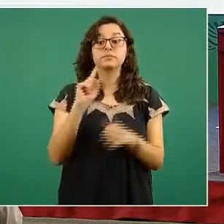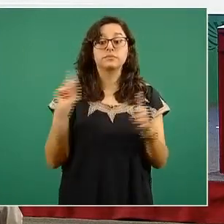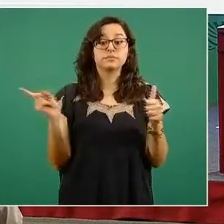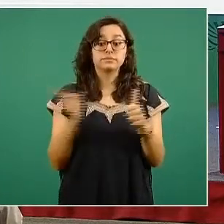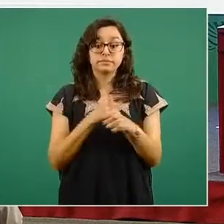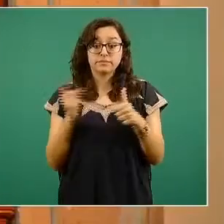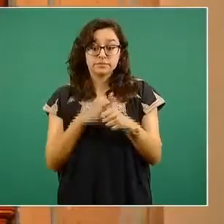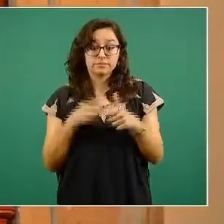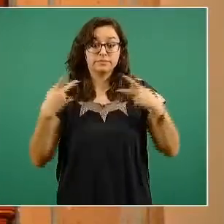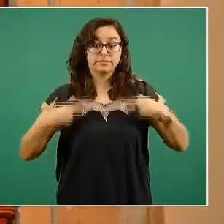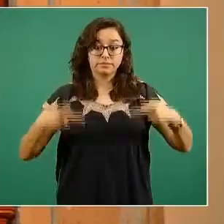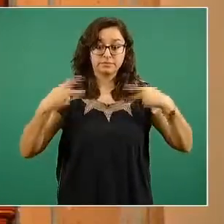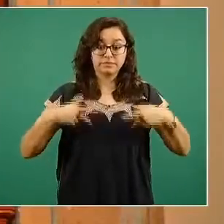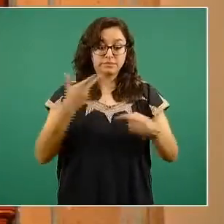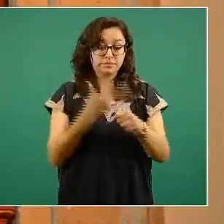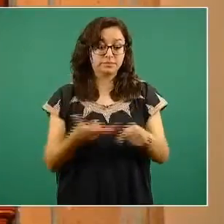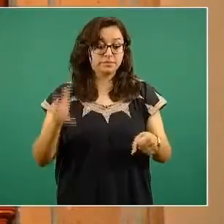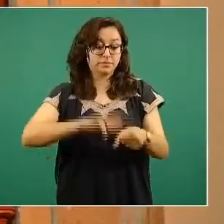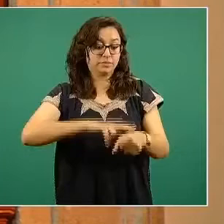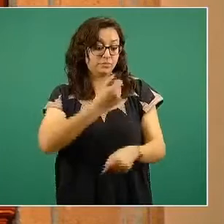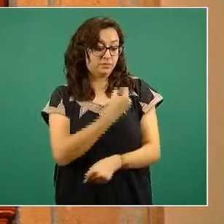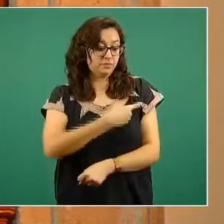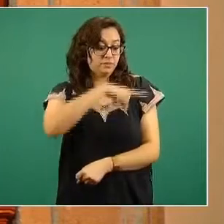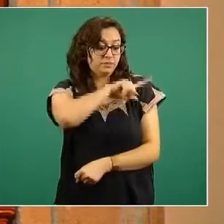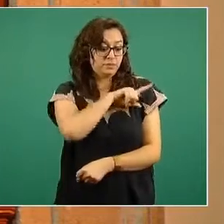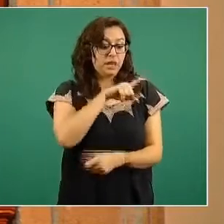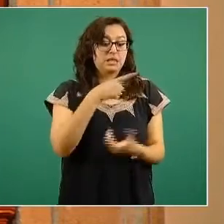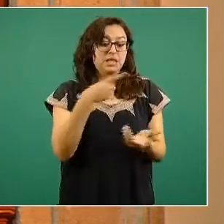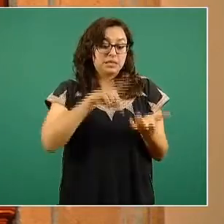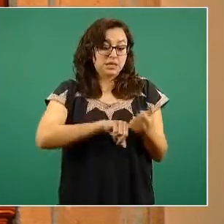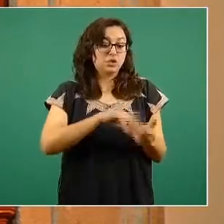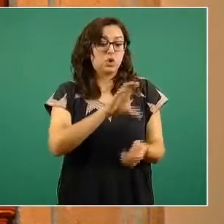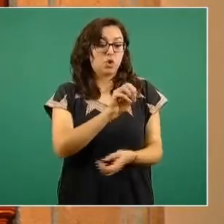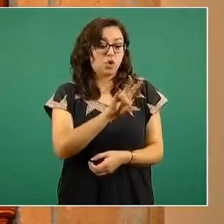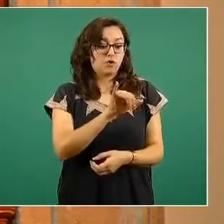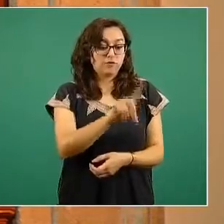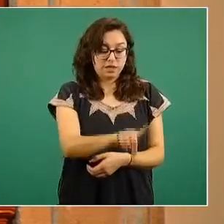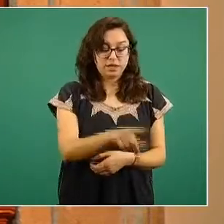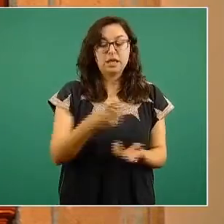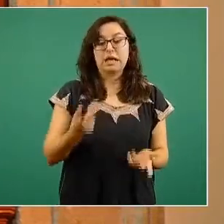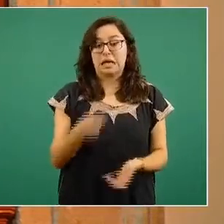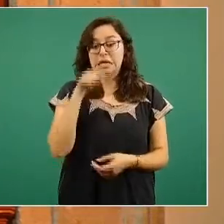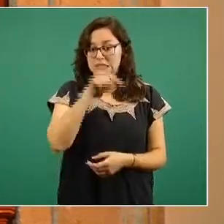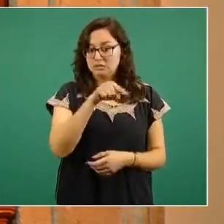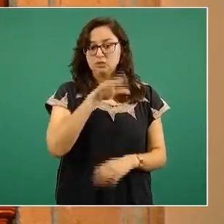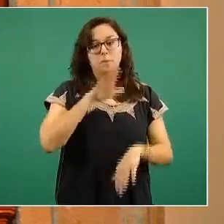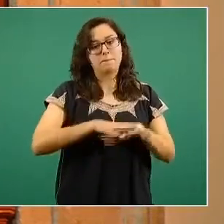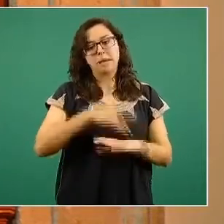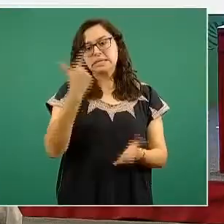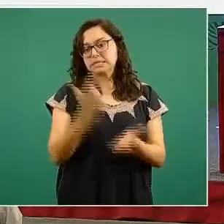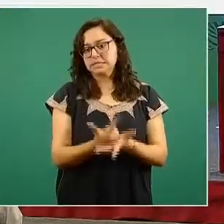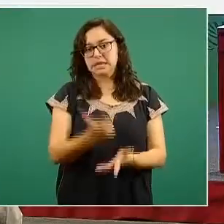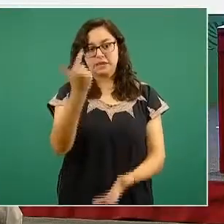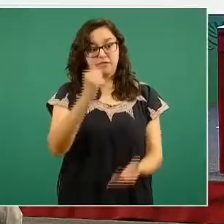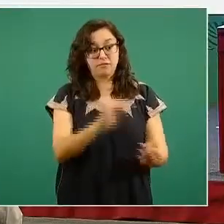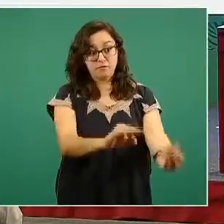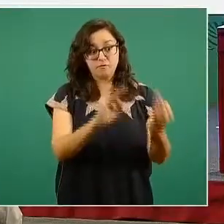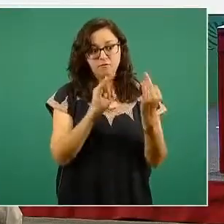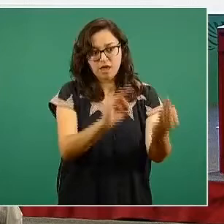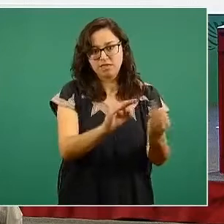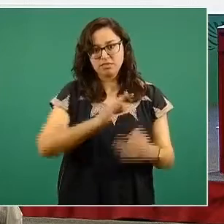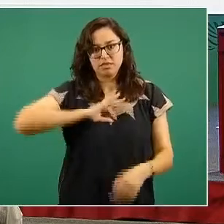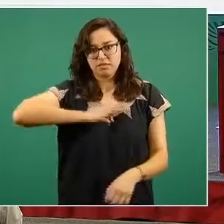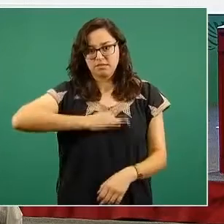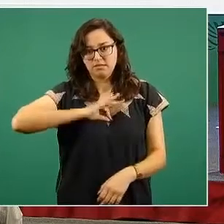salud que atiende las unidades COVID, es el personal, es las personas con el mayor riesgo de exposición al virus